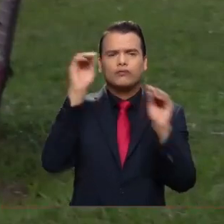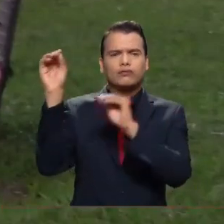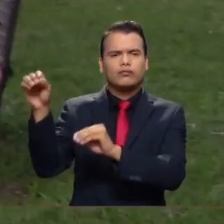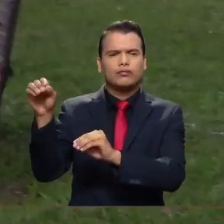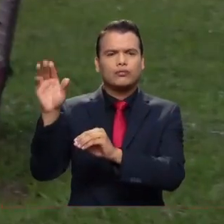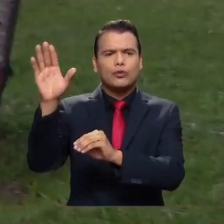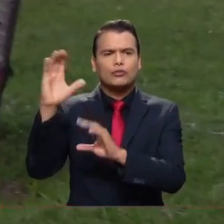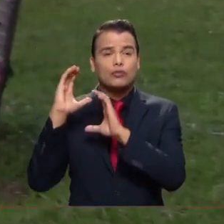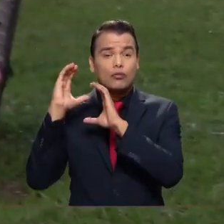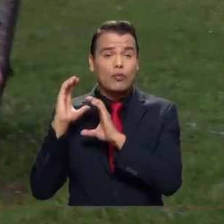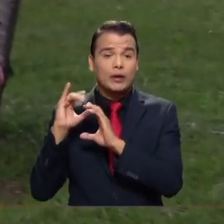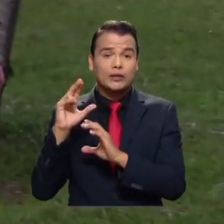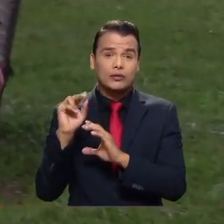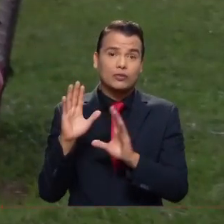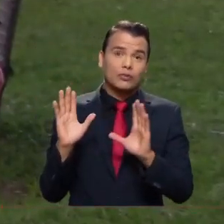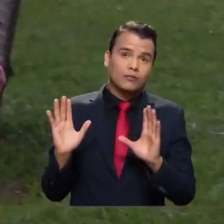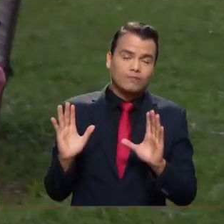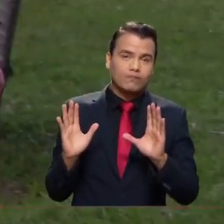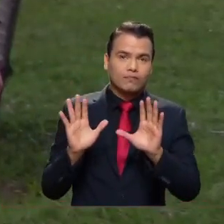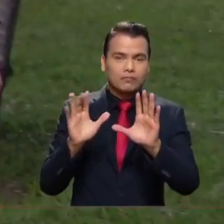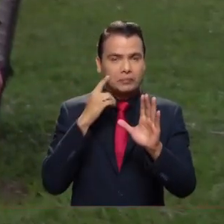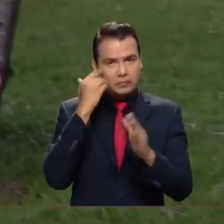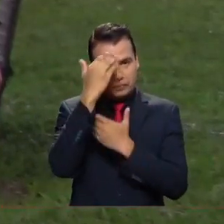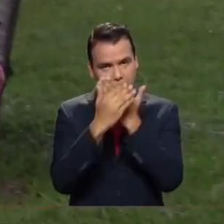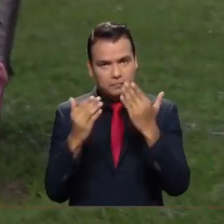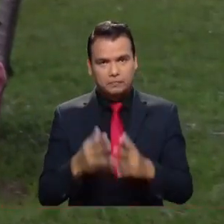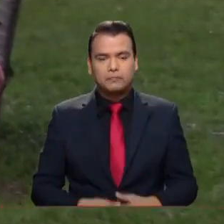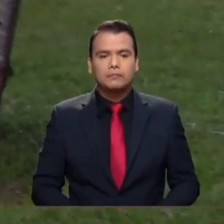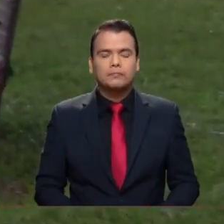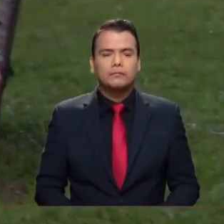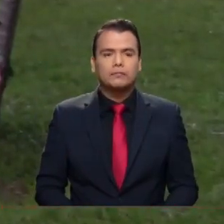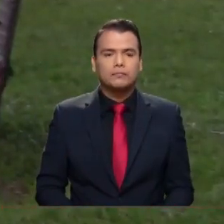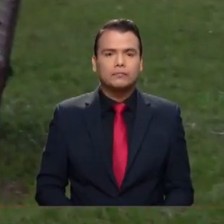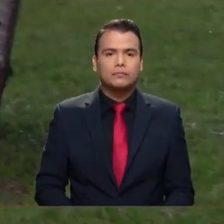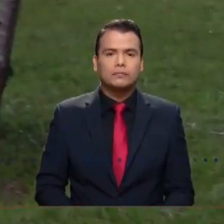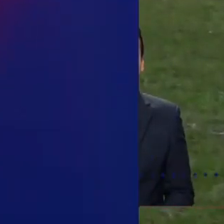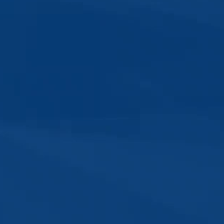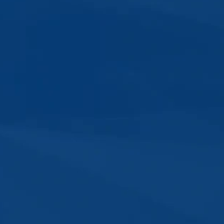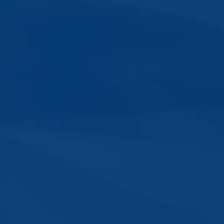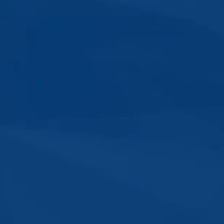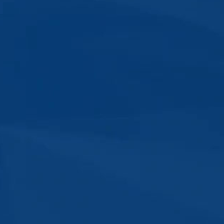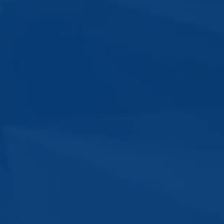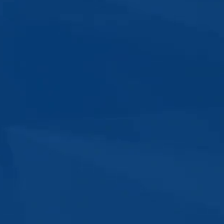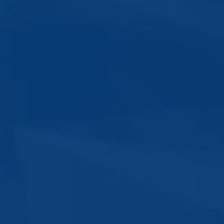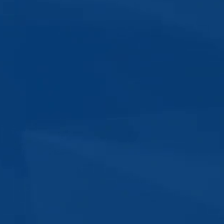la capital del departamento. Desde Popayán, Juan Pablo Velasco, Telepacífico Noticias.